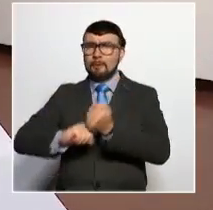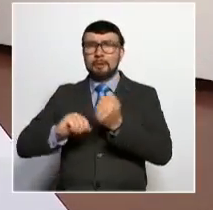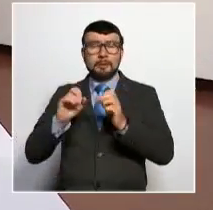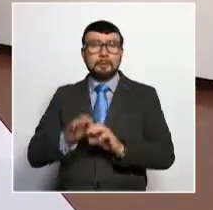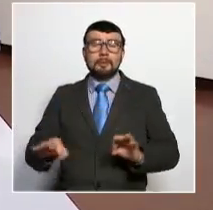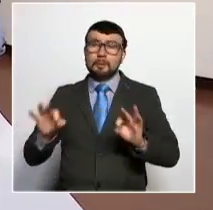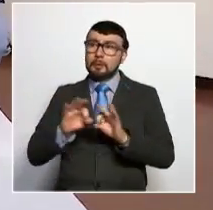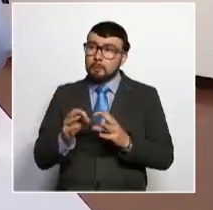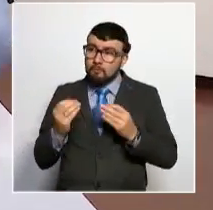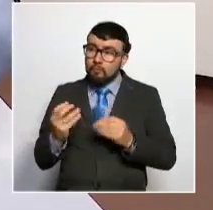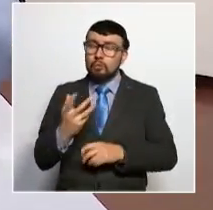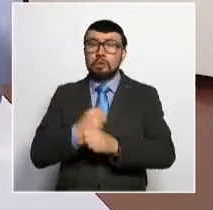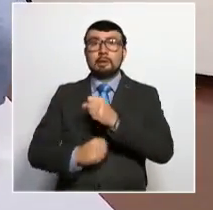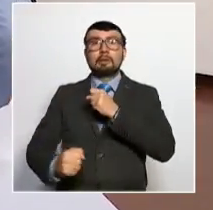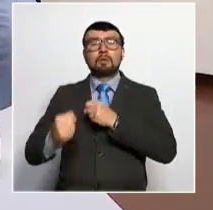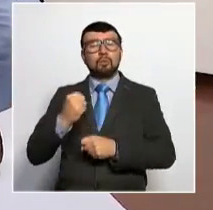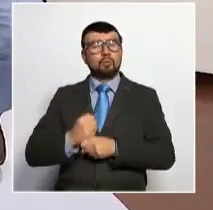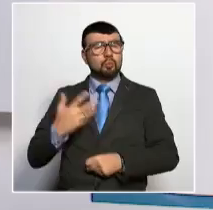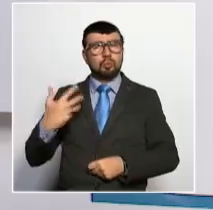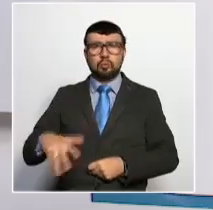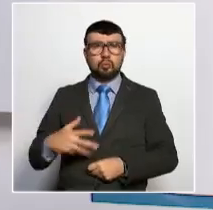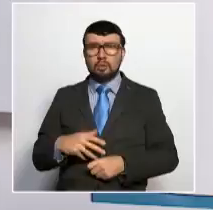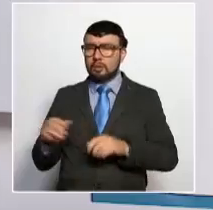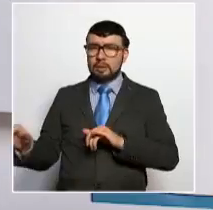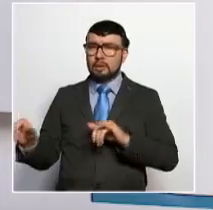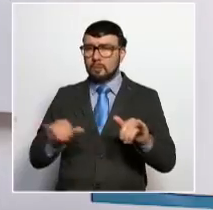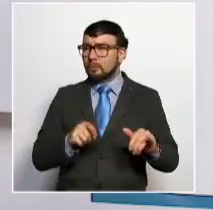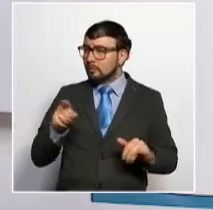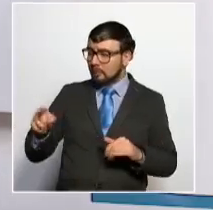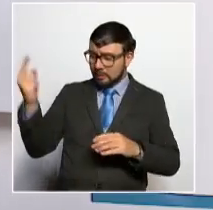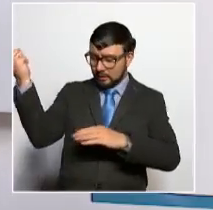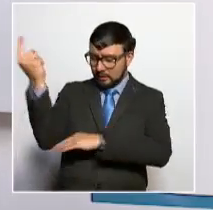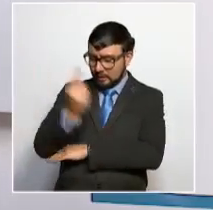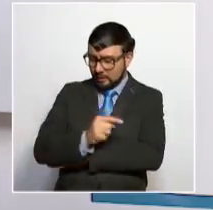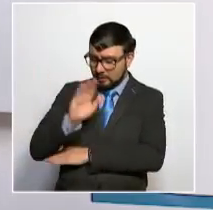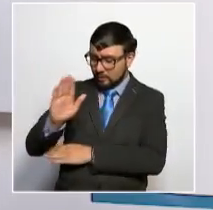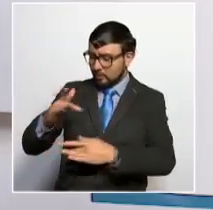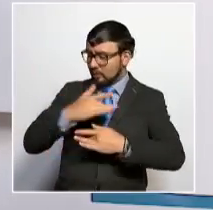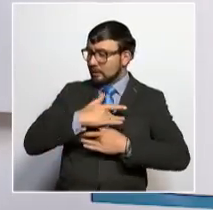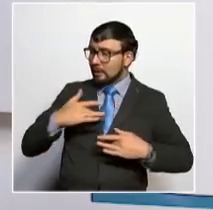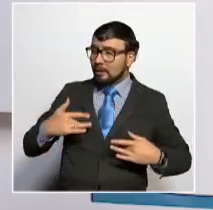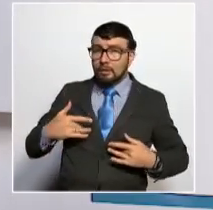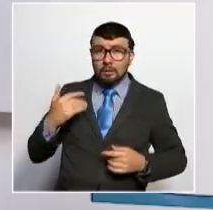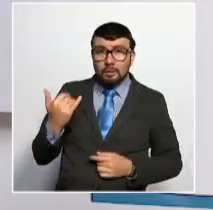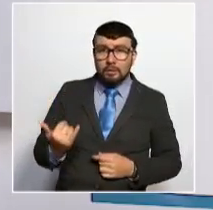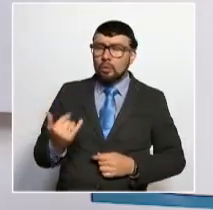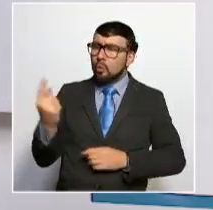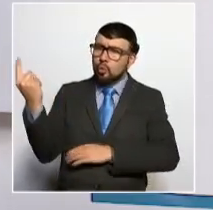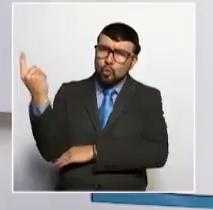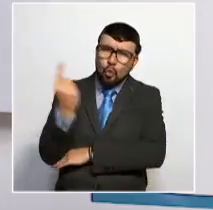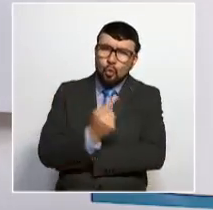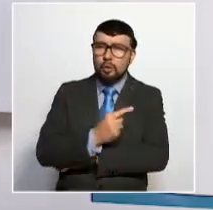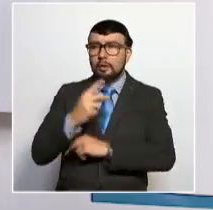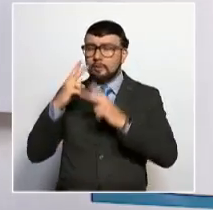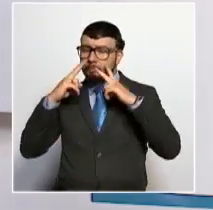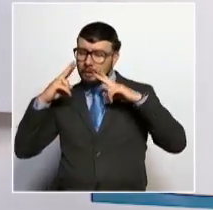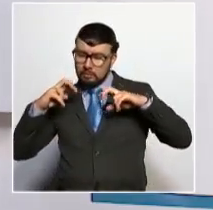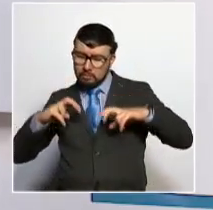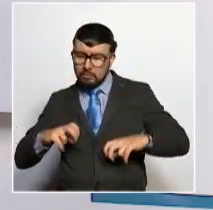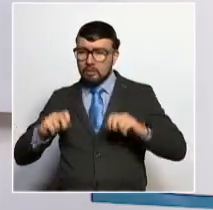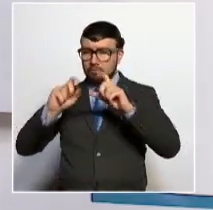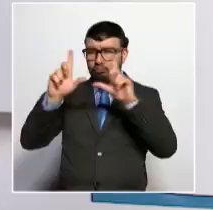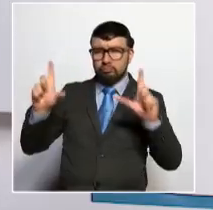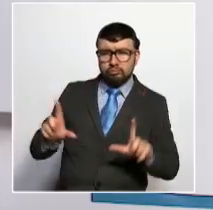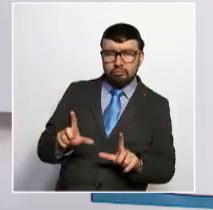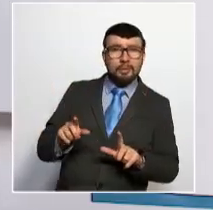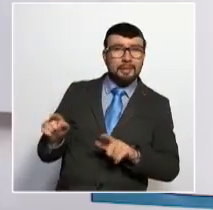muchos años, porque así como ideamos el día para tu salud, donde la persona está todo un día en exámenes y chequeos, que hacía el comparativo